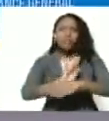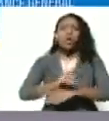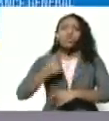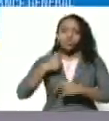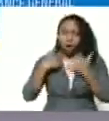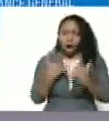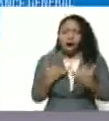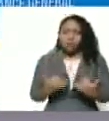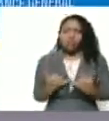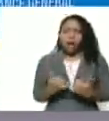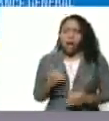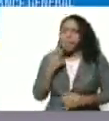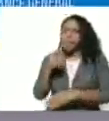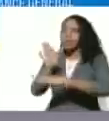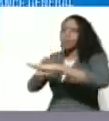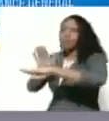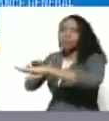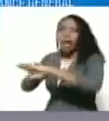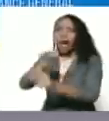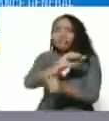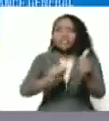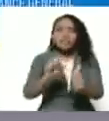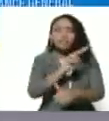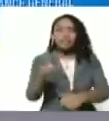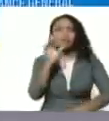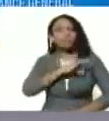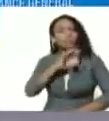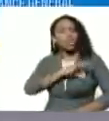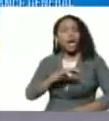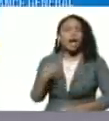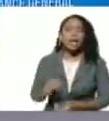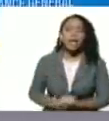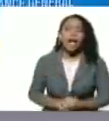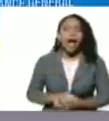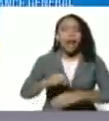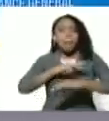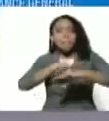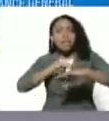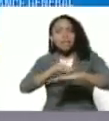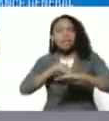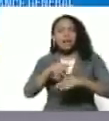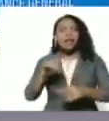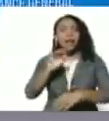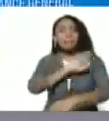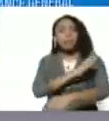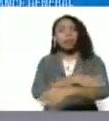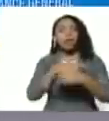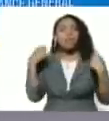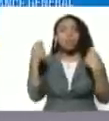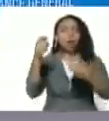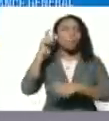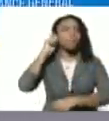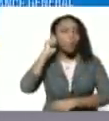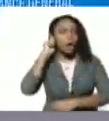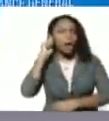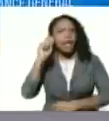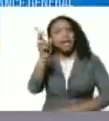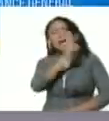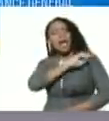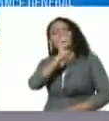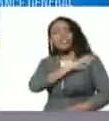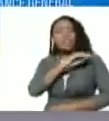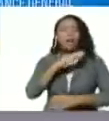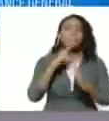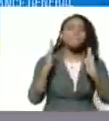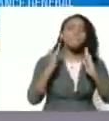decir al vicepresidente del socialismo, Eduardo Piñata, a la ministra del Poder Popular de la Mujer y jefa de la gran